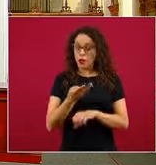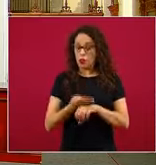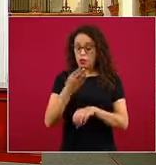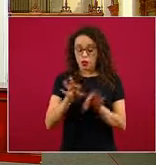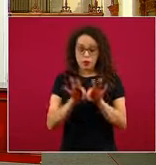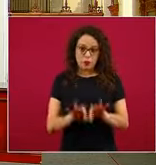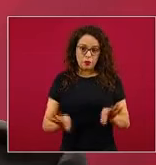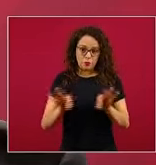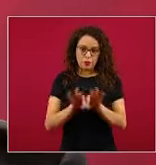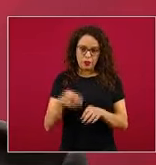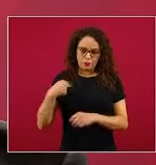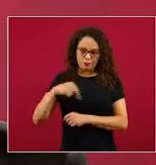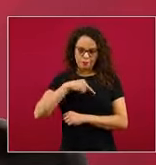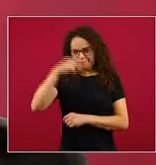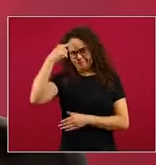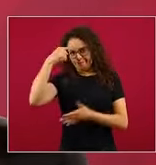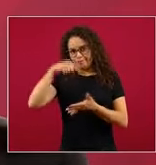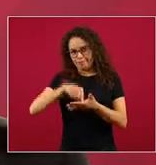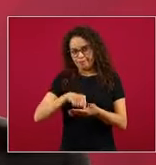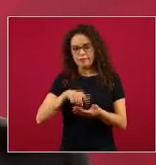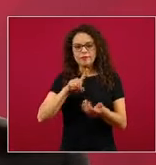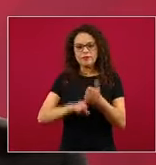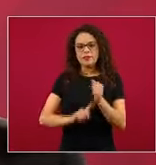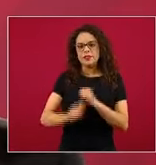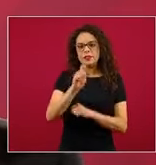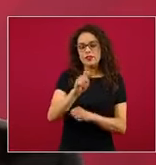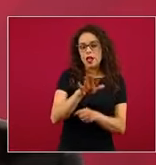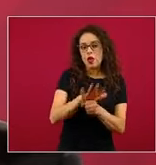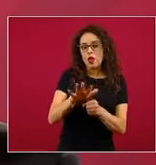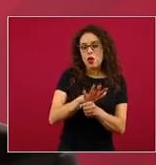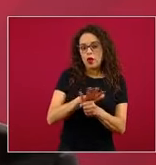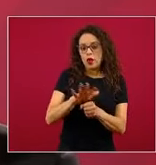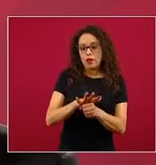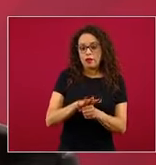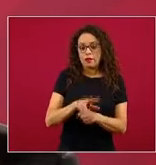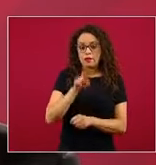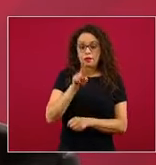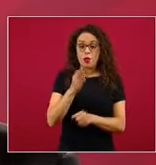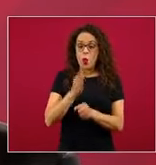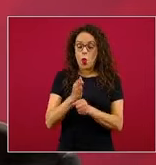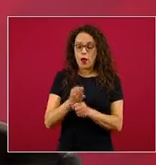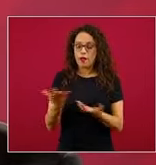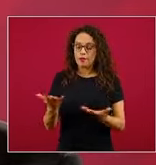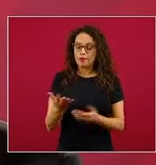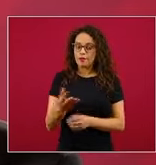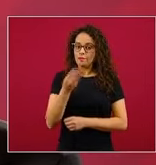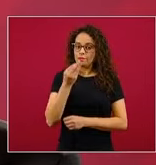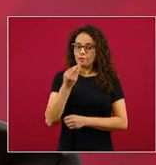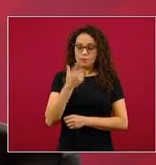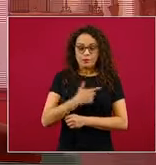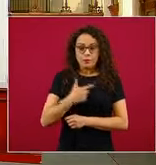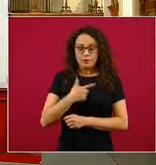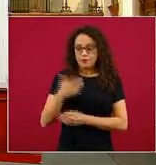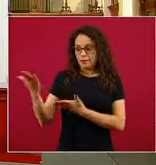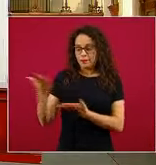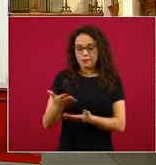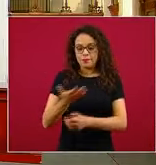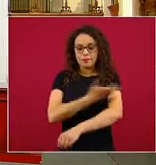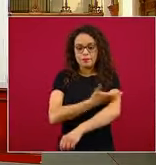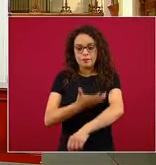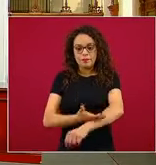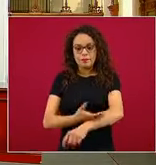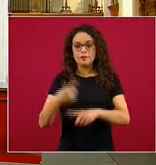importancia nos lleva hasta el ámbito local, y tenemos el privilegio y gusto de que nos acompañe hoy la alcaldesa de